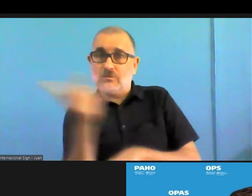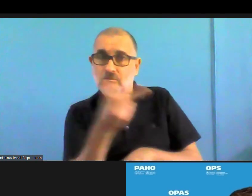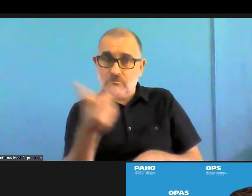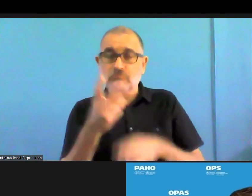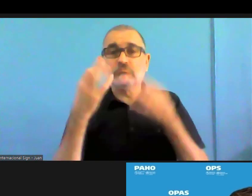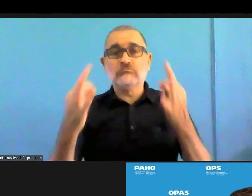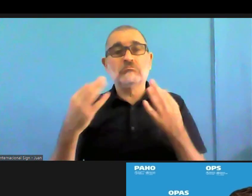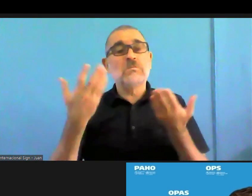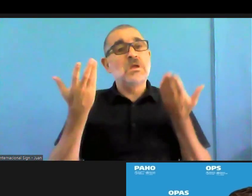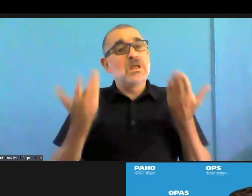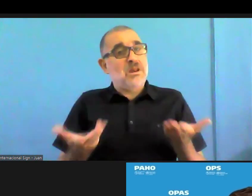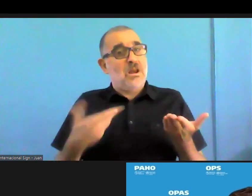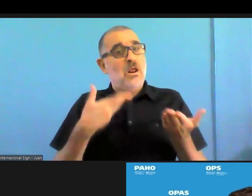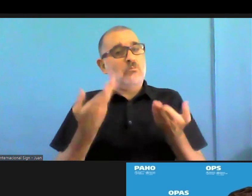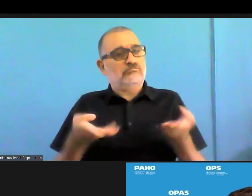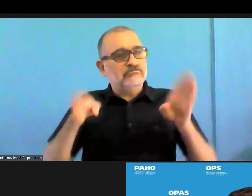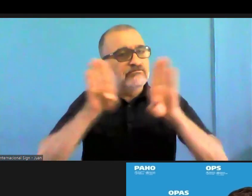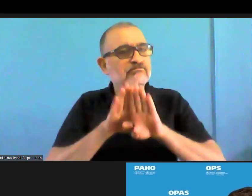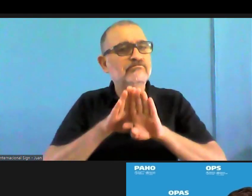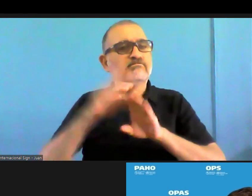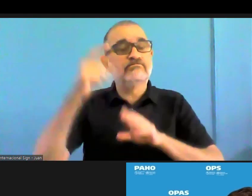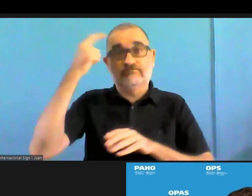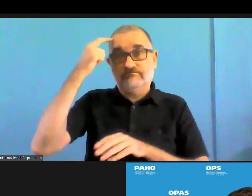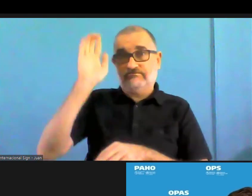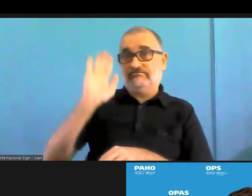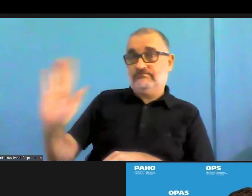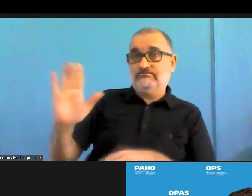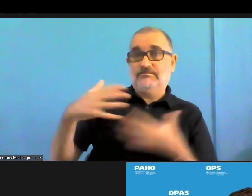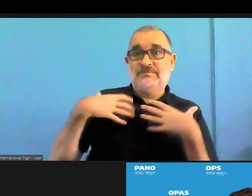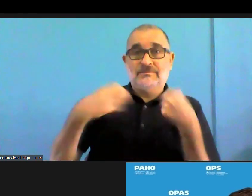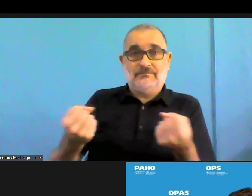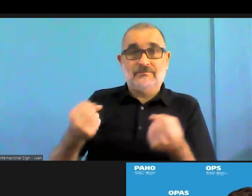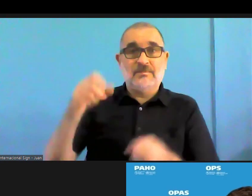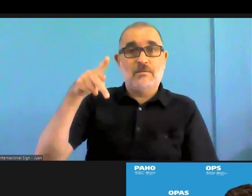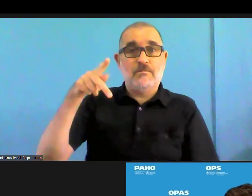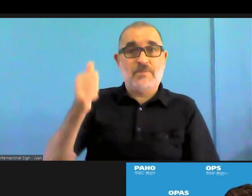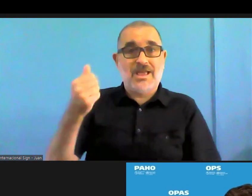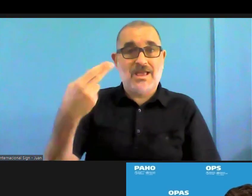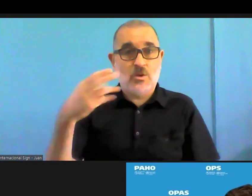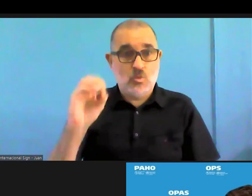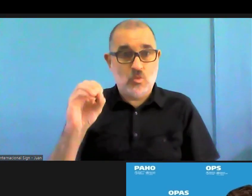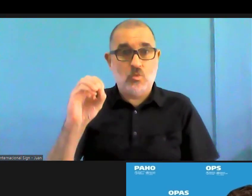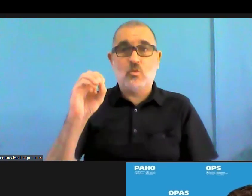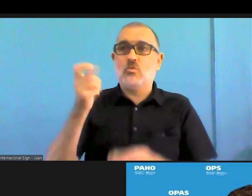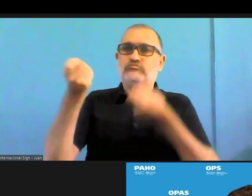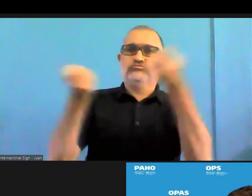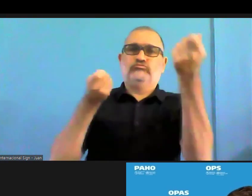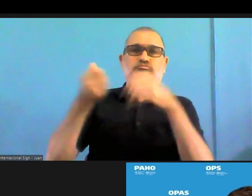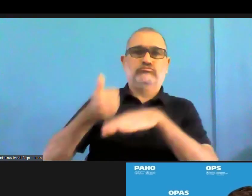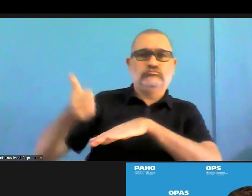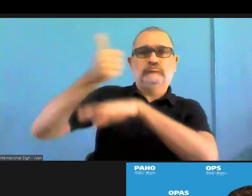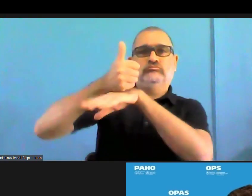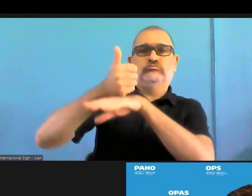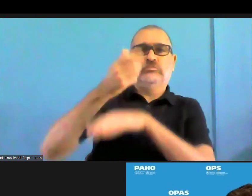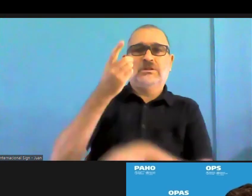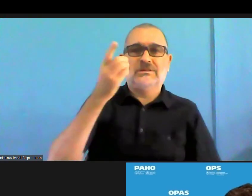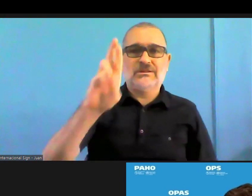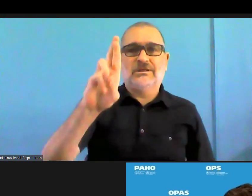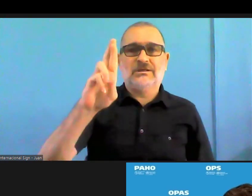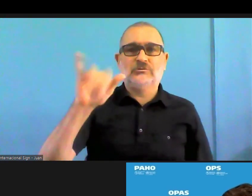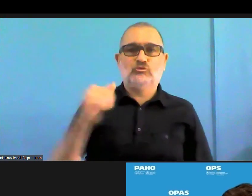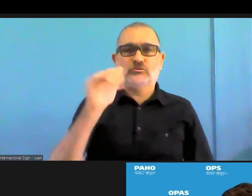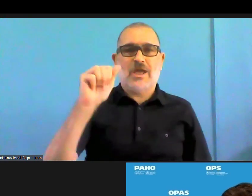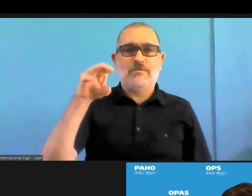OPS, el director, el doctor James Fitzgerald, quien dirige el trabajo de salud universal, cobertura y acceso en la organización,